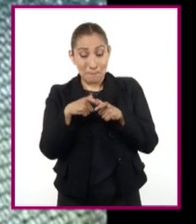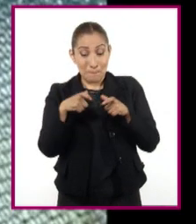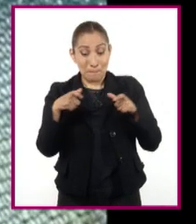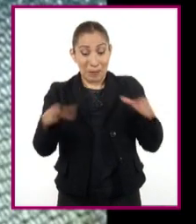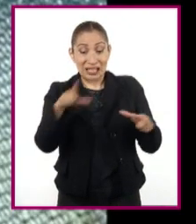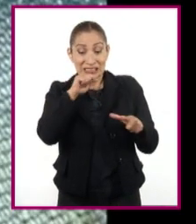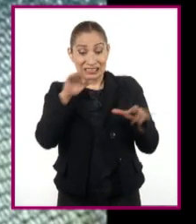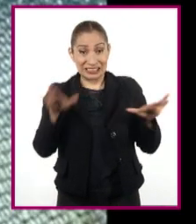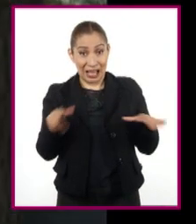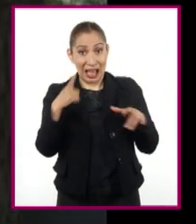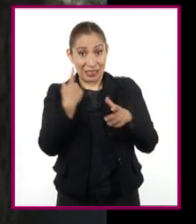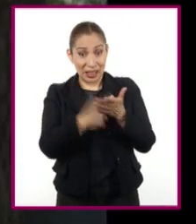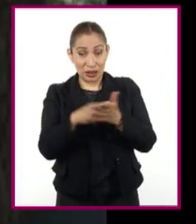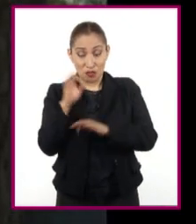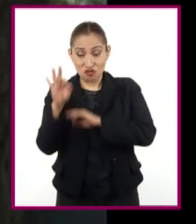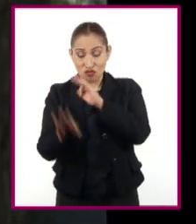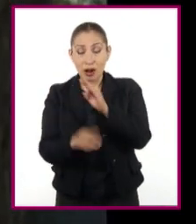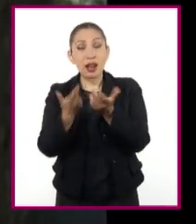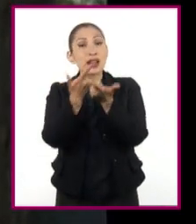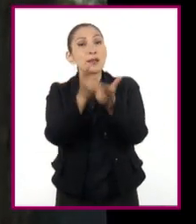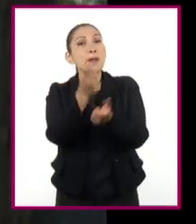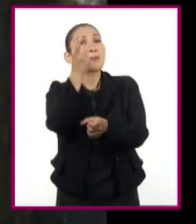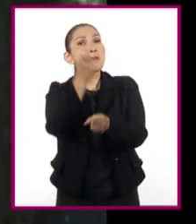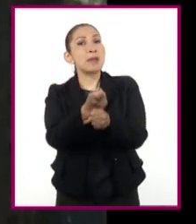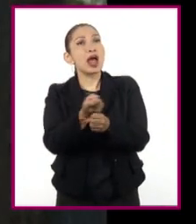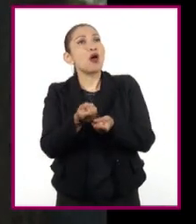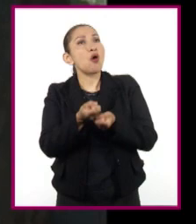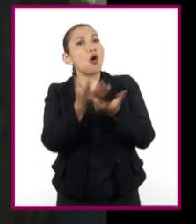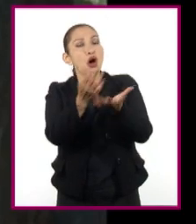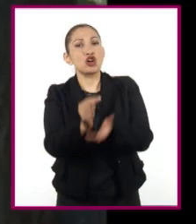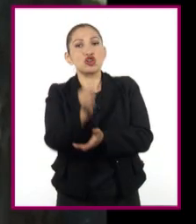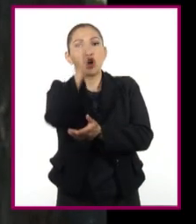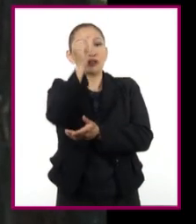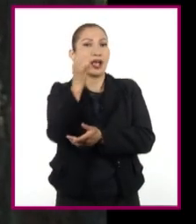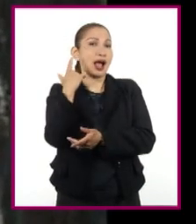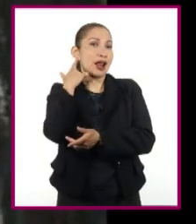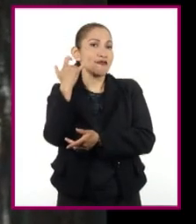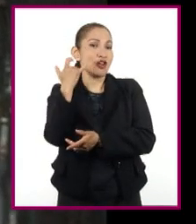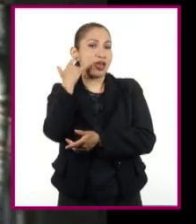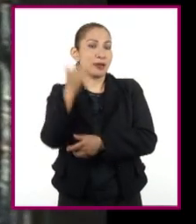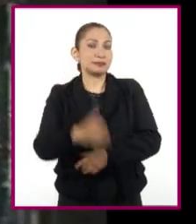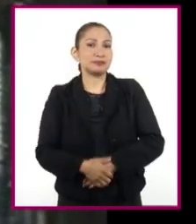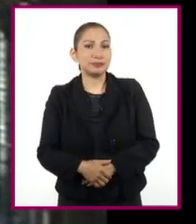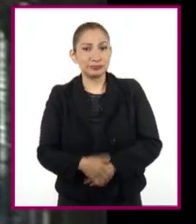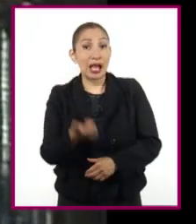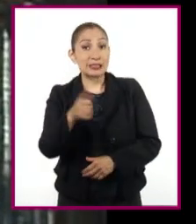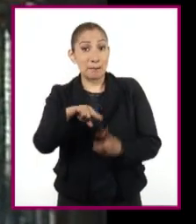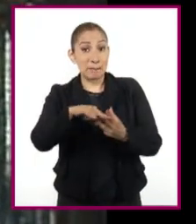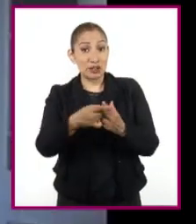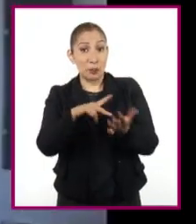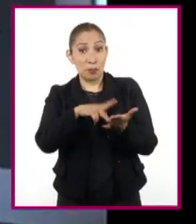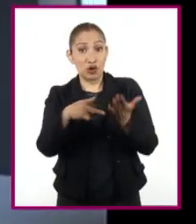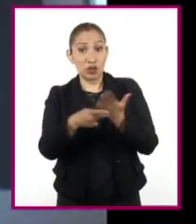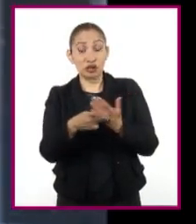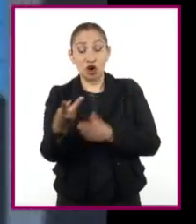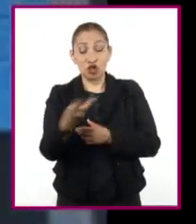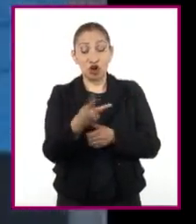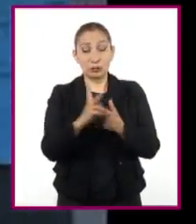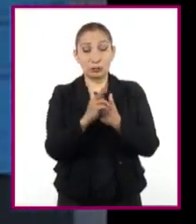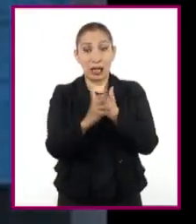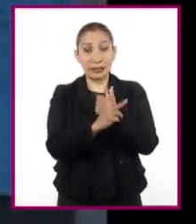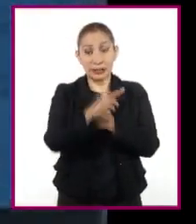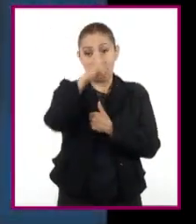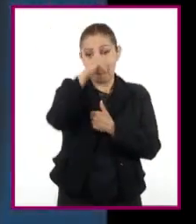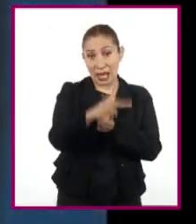aumentara en cautiverio, se liberaron los primeros ejemplares en el norte de California. Así nació un proyecto binacional